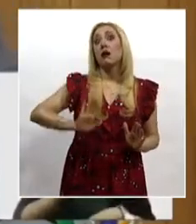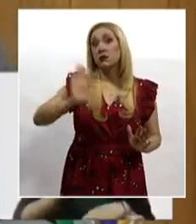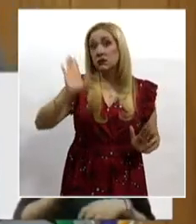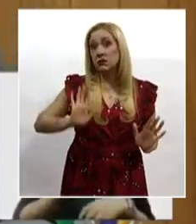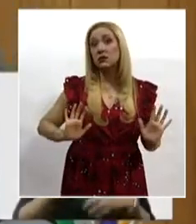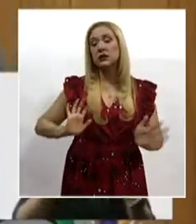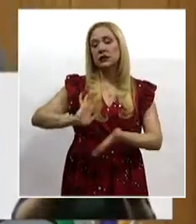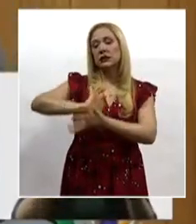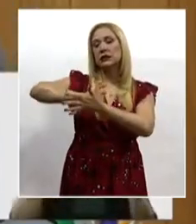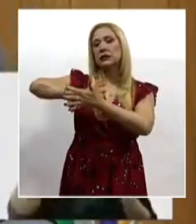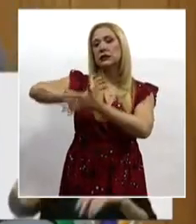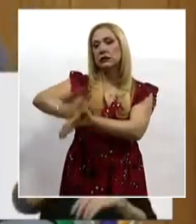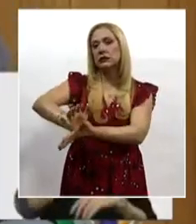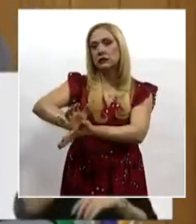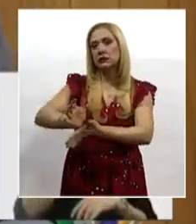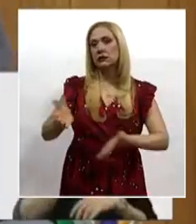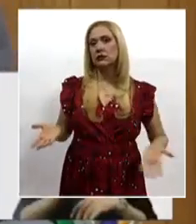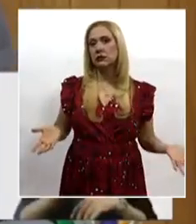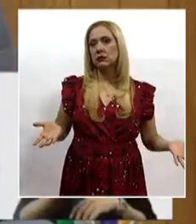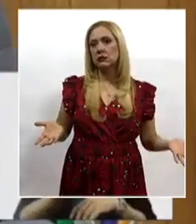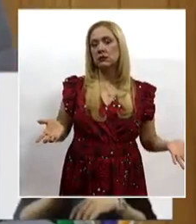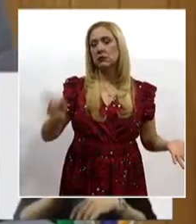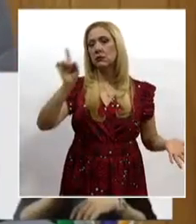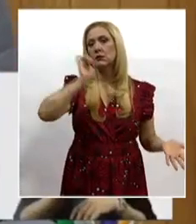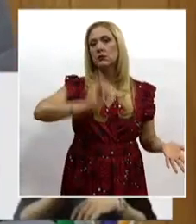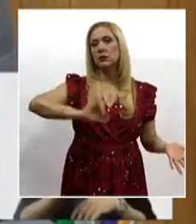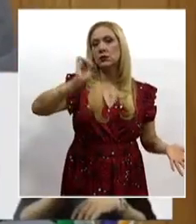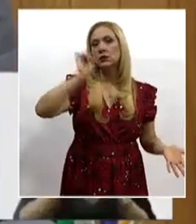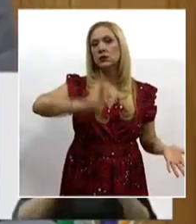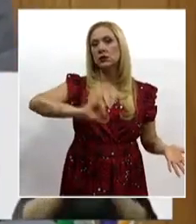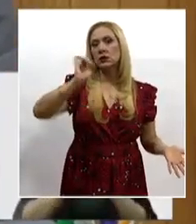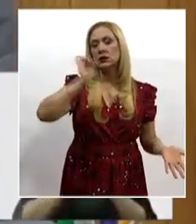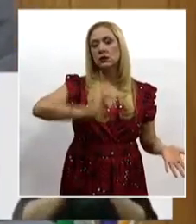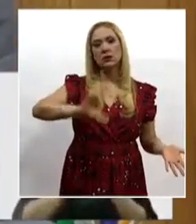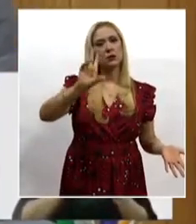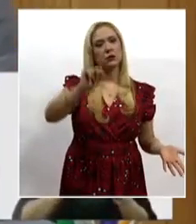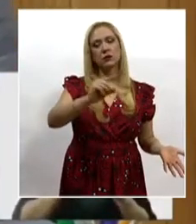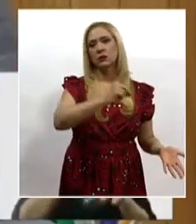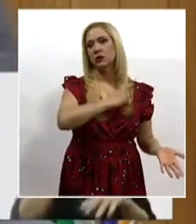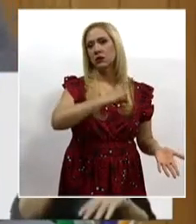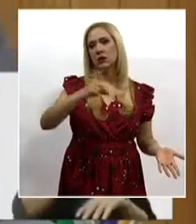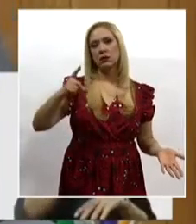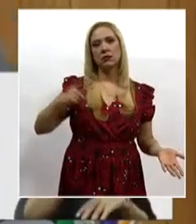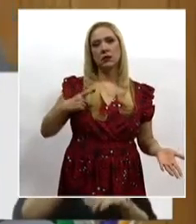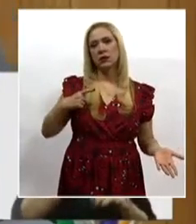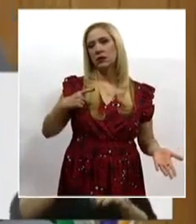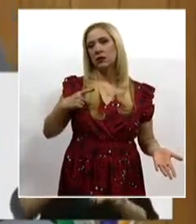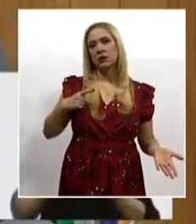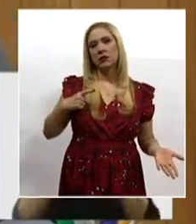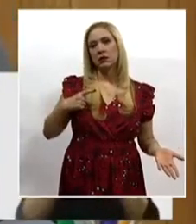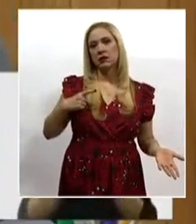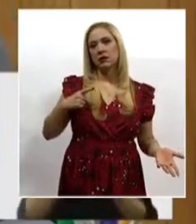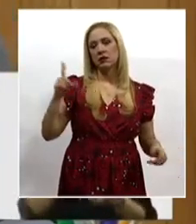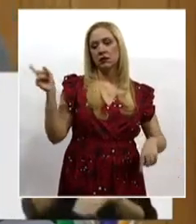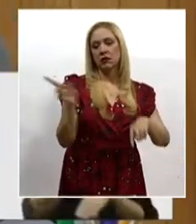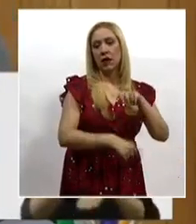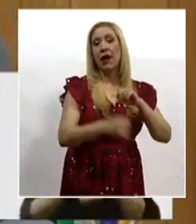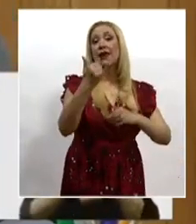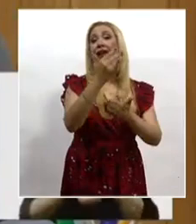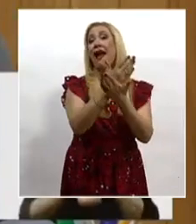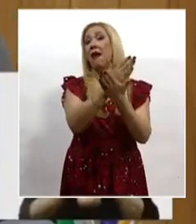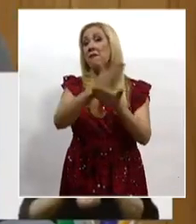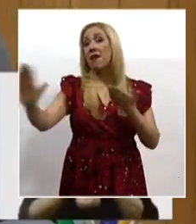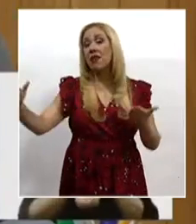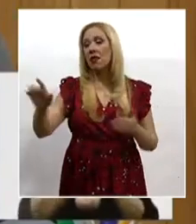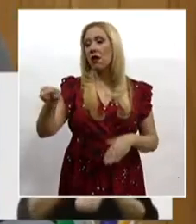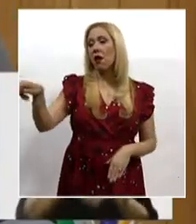costado erradicar, que es el de no suplantar la voluntad popular en cuanto a